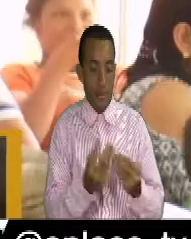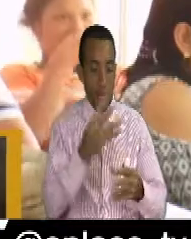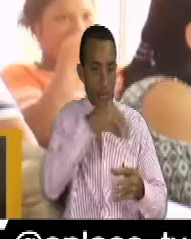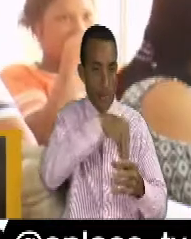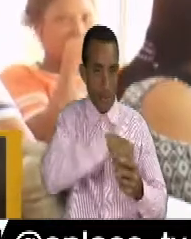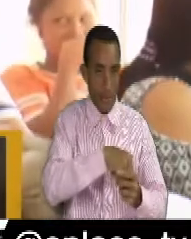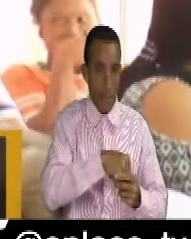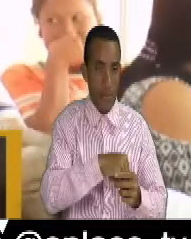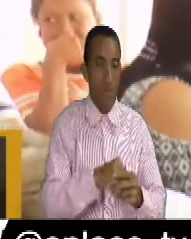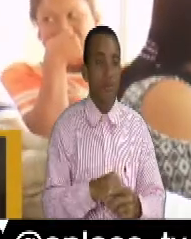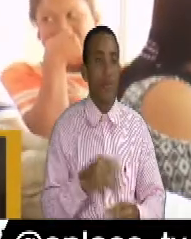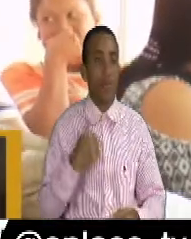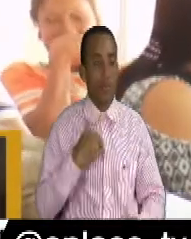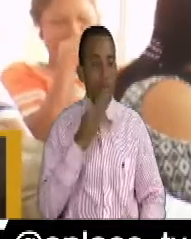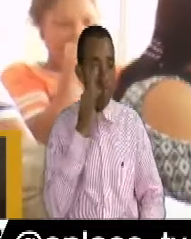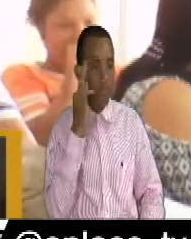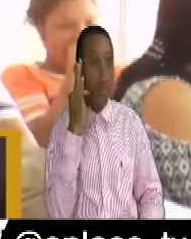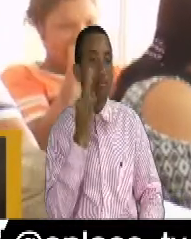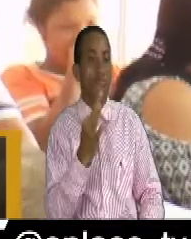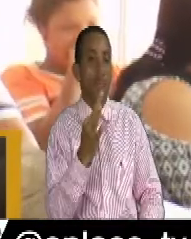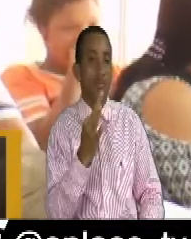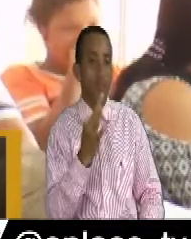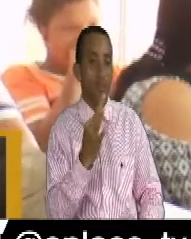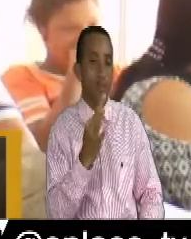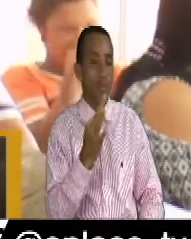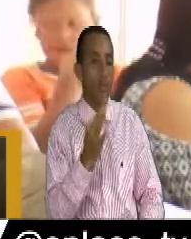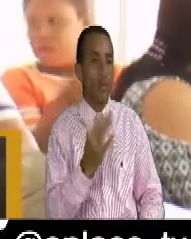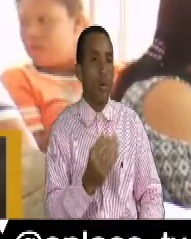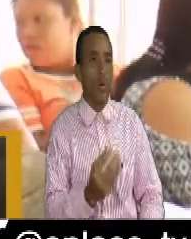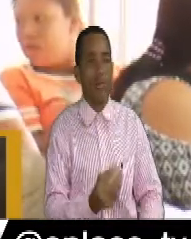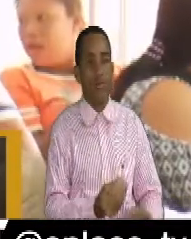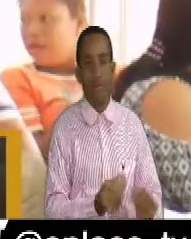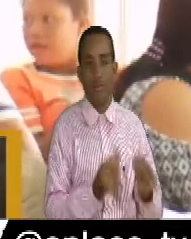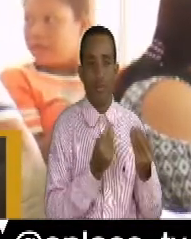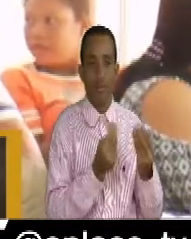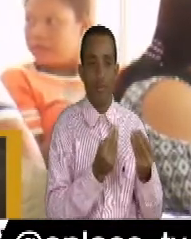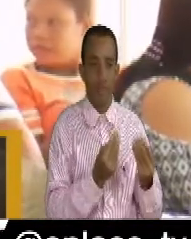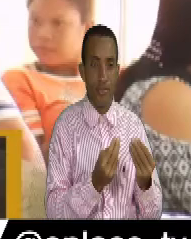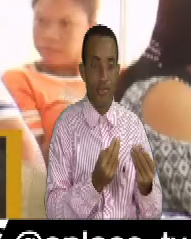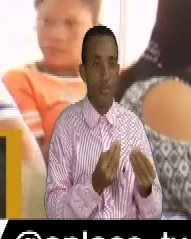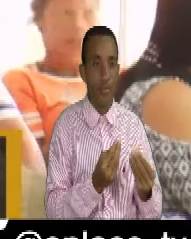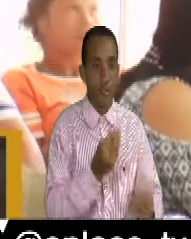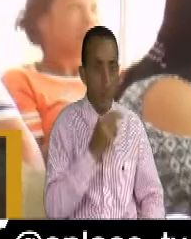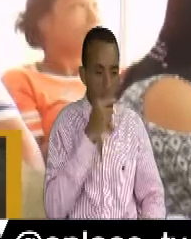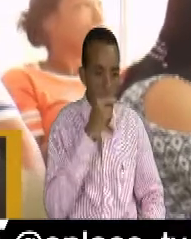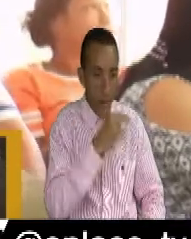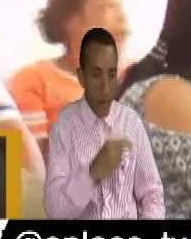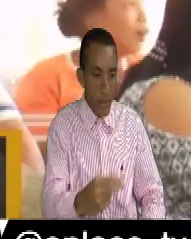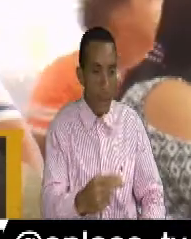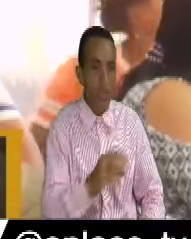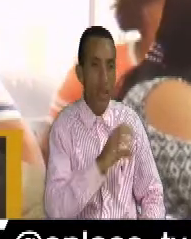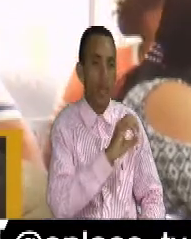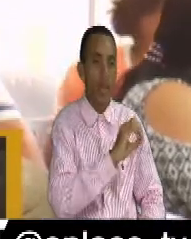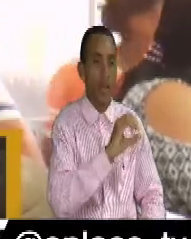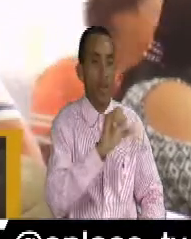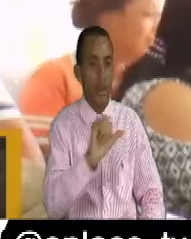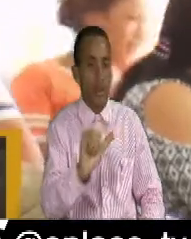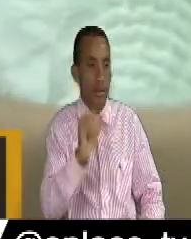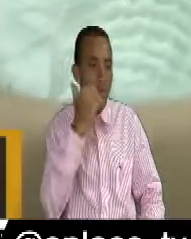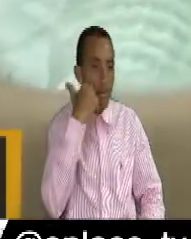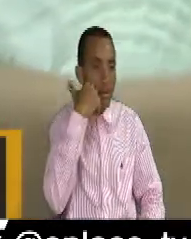ser testigo de la cantidad de niños, niñas y adultos que han